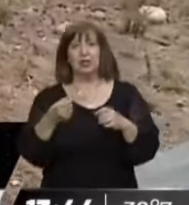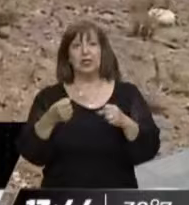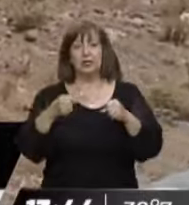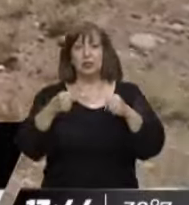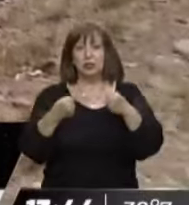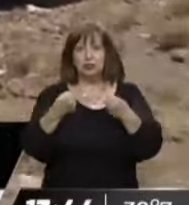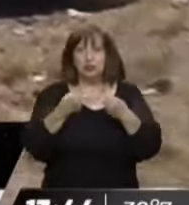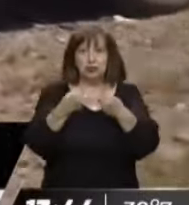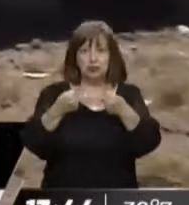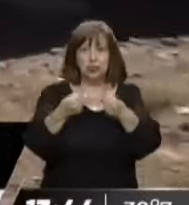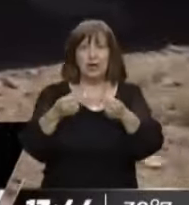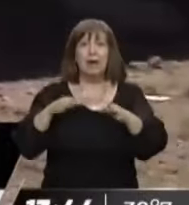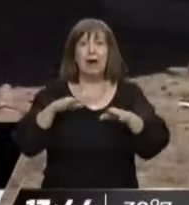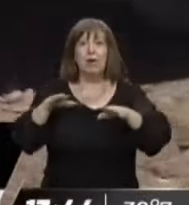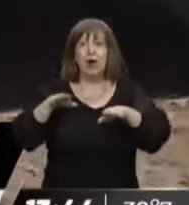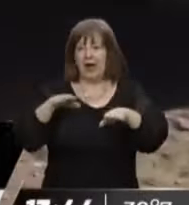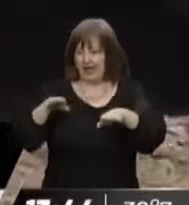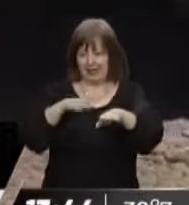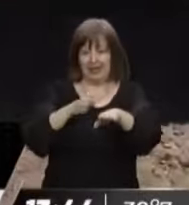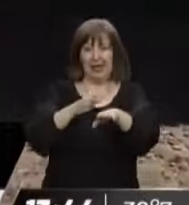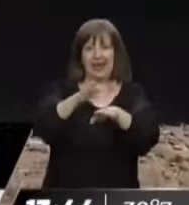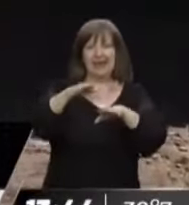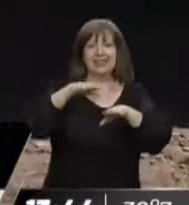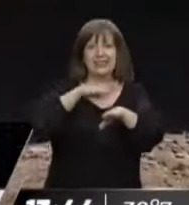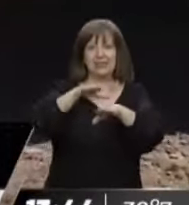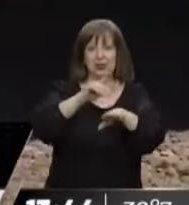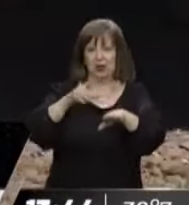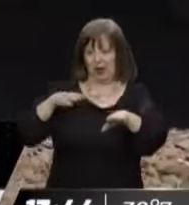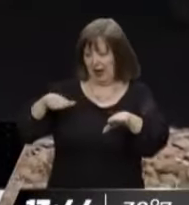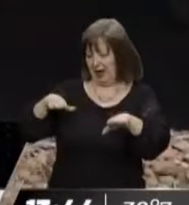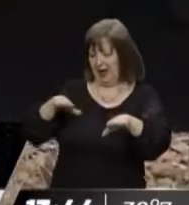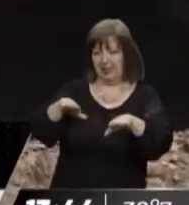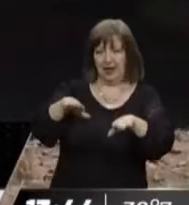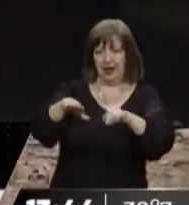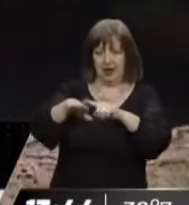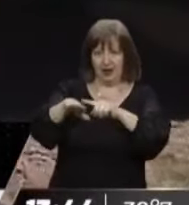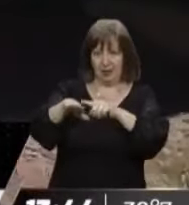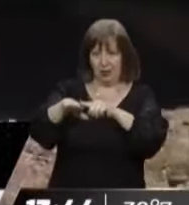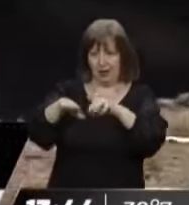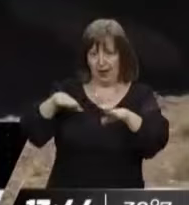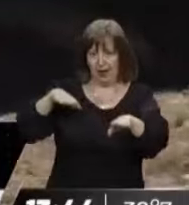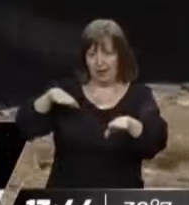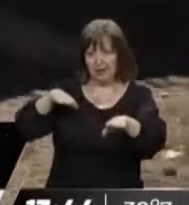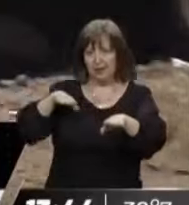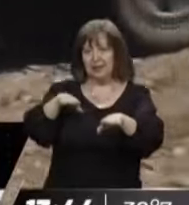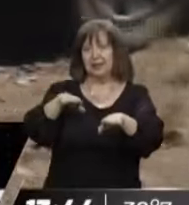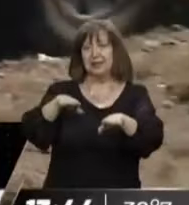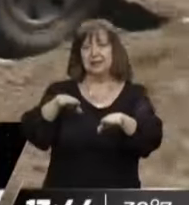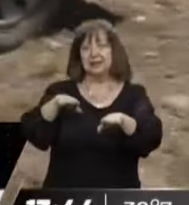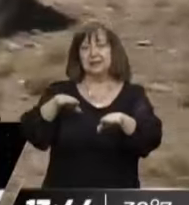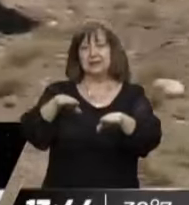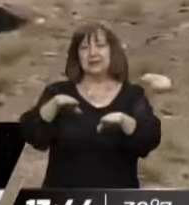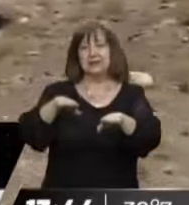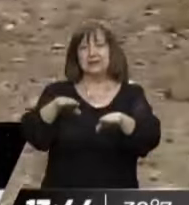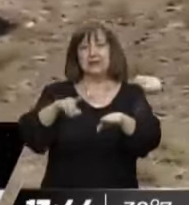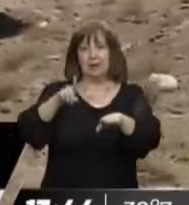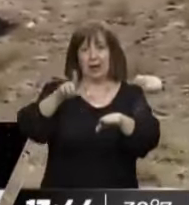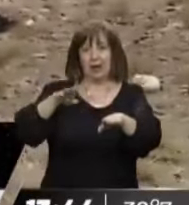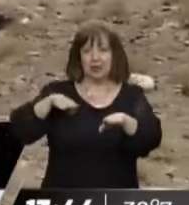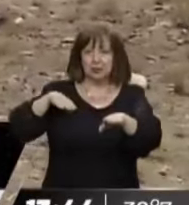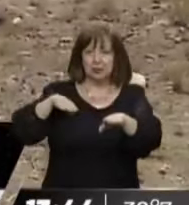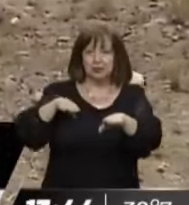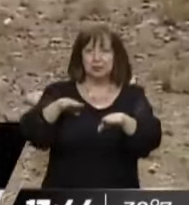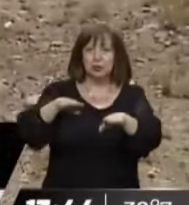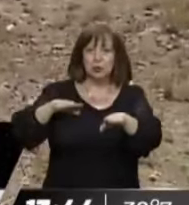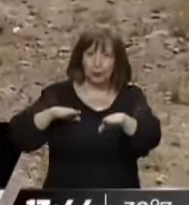porque iban por la lateral, chicos. Iban por la lateral del acceso sur, con dirección, siempre hablando hacia el norte. Suben